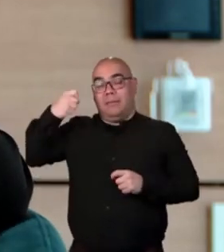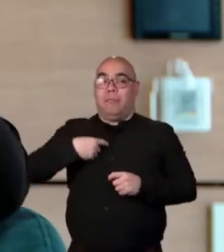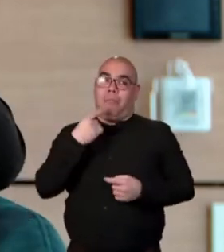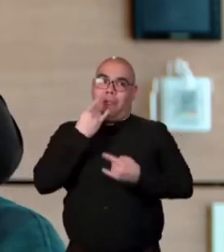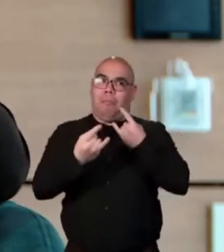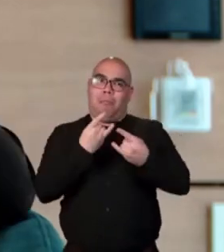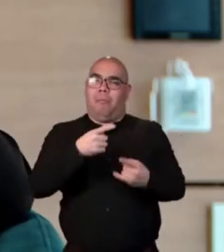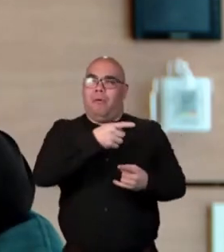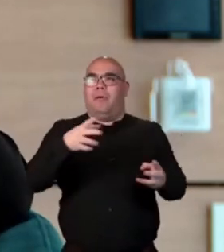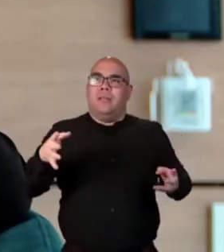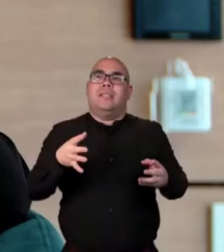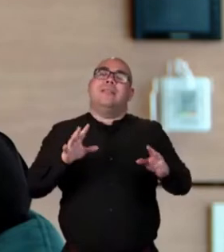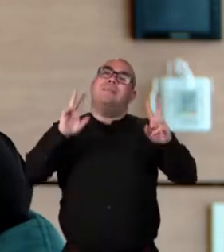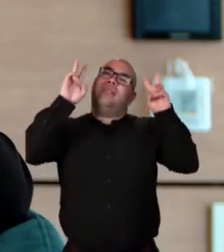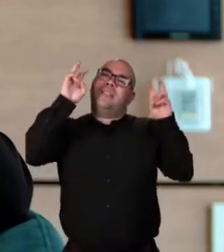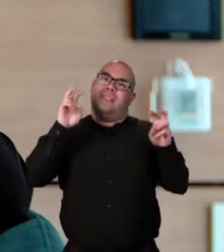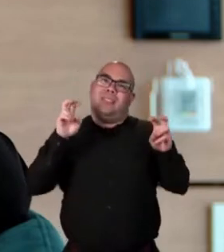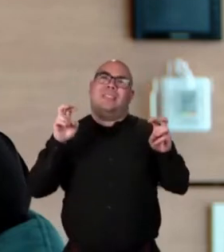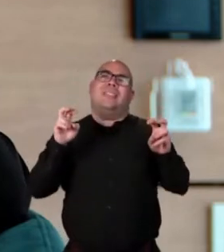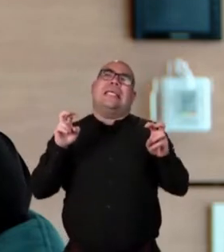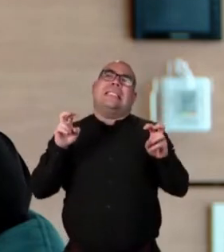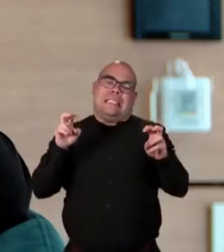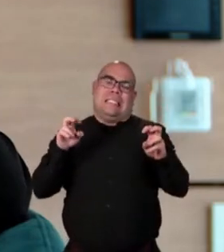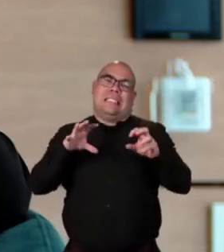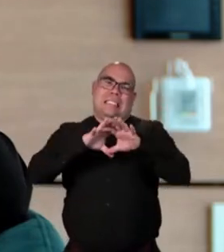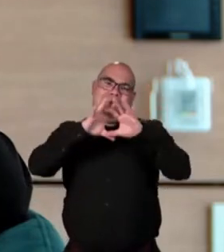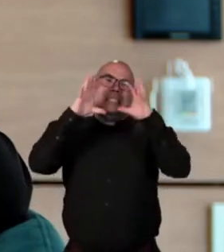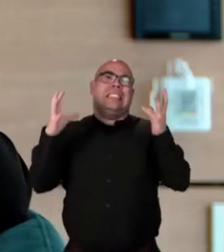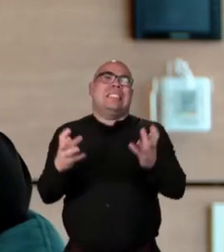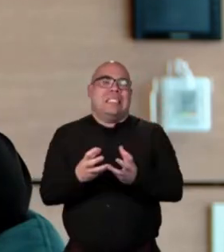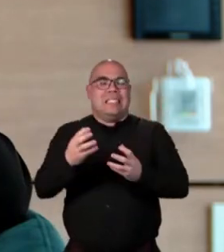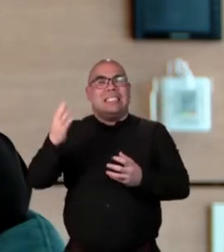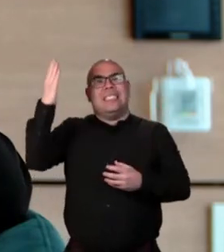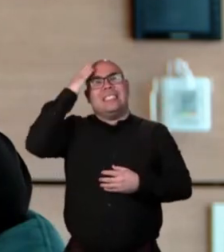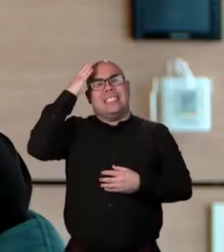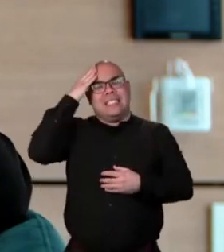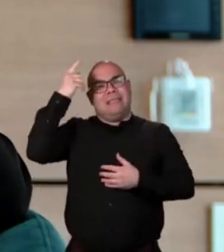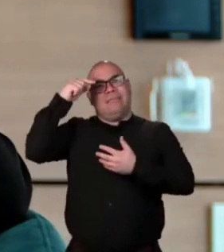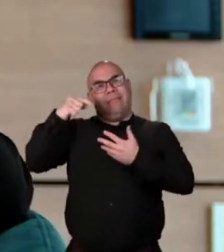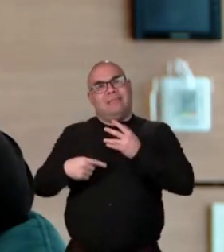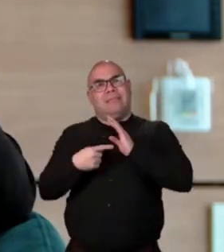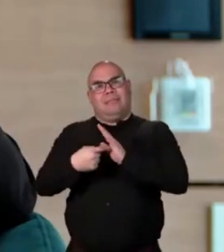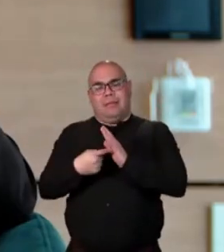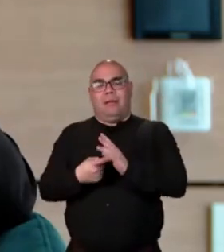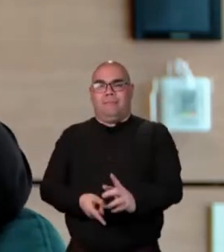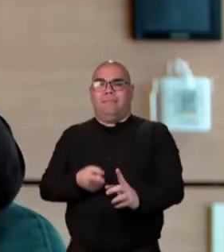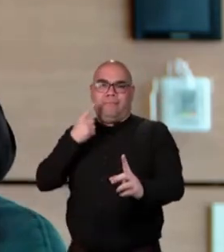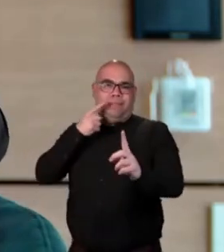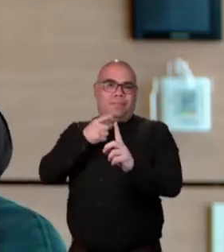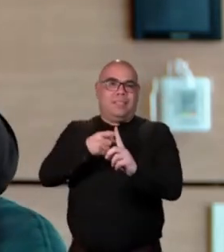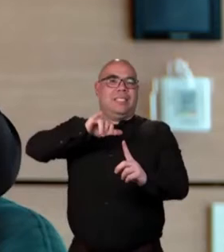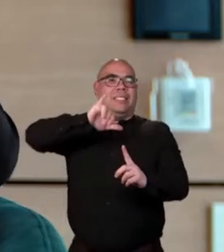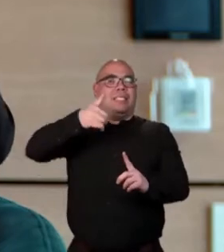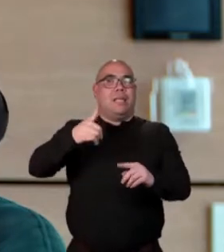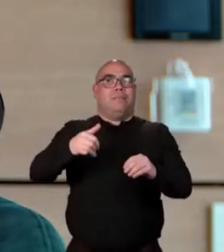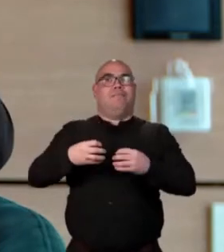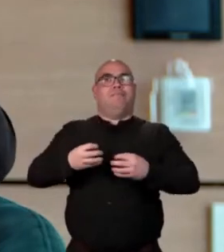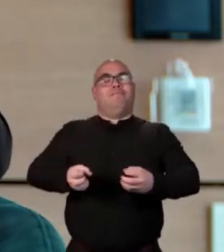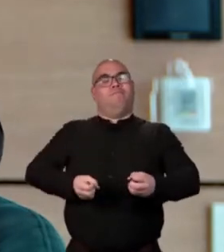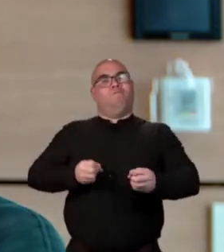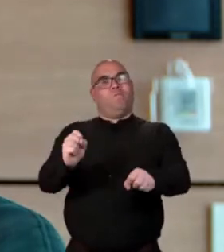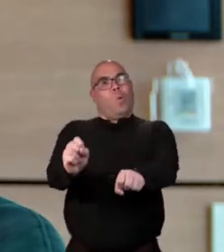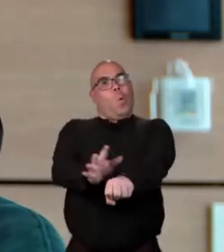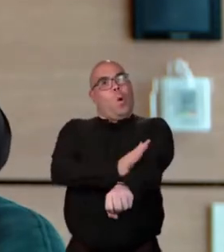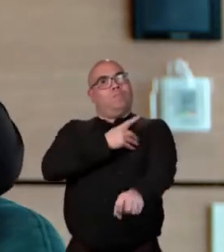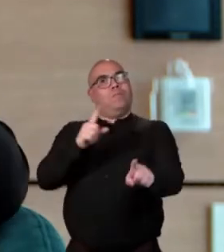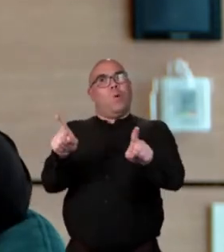metiéndonos en este mundo con pues con todas las implicaciones que eso tiene pero pues muy emocionados de sentir que este